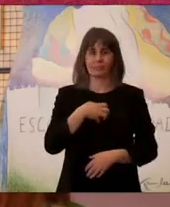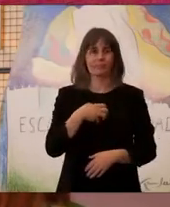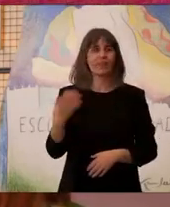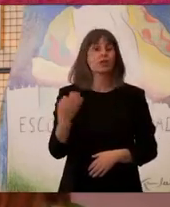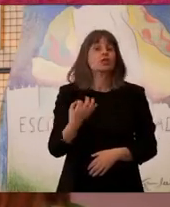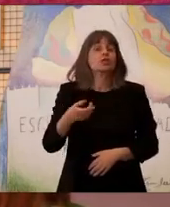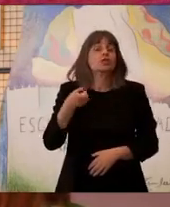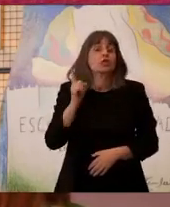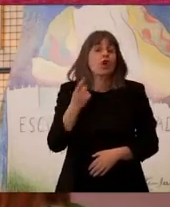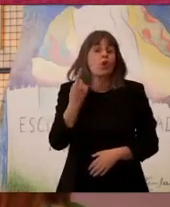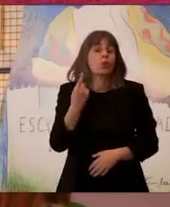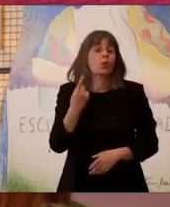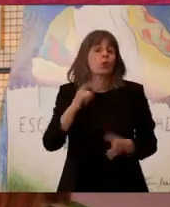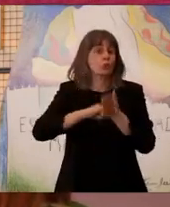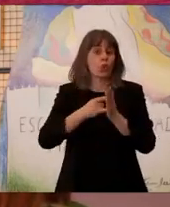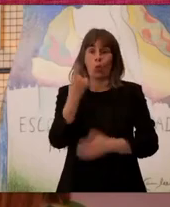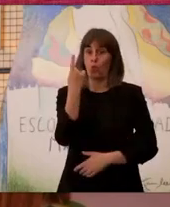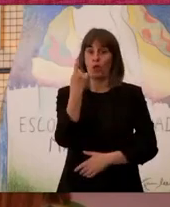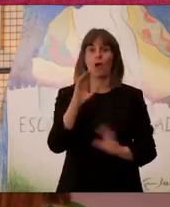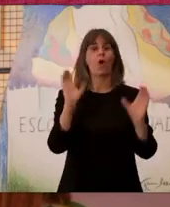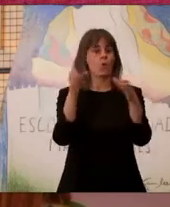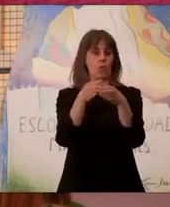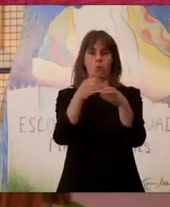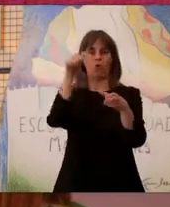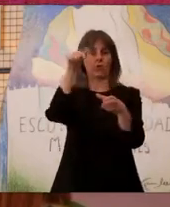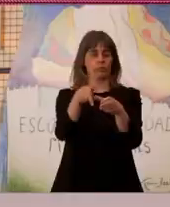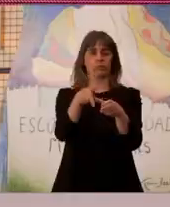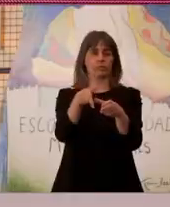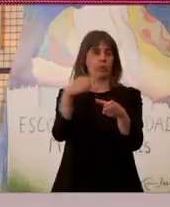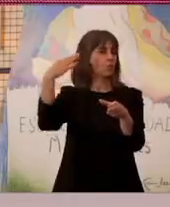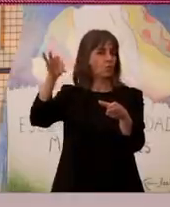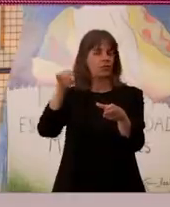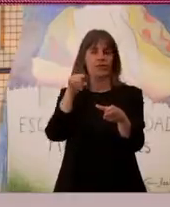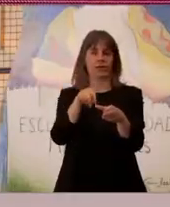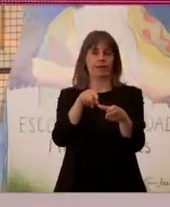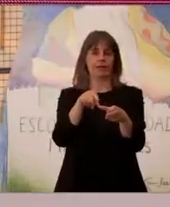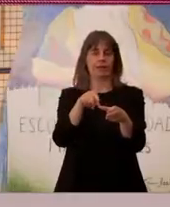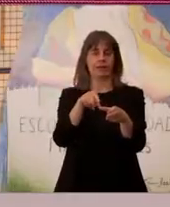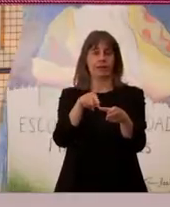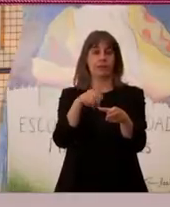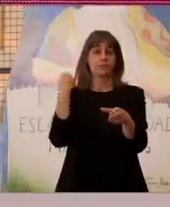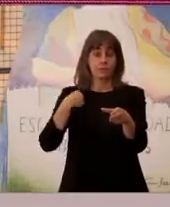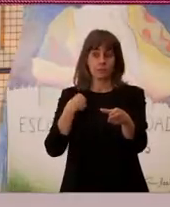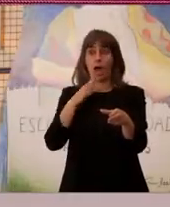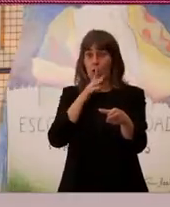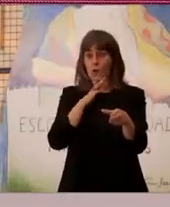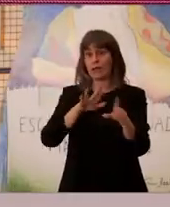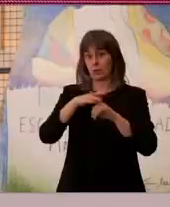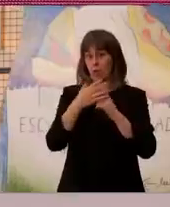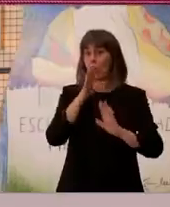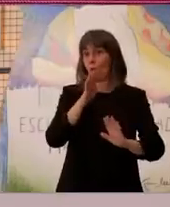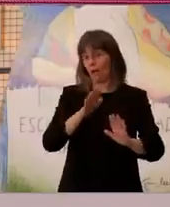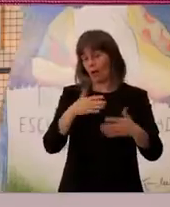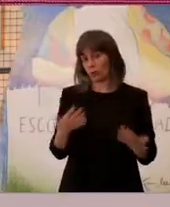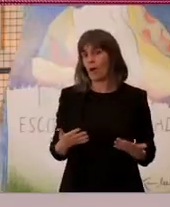solución que es actuar en grupo es la única y hay momentos como la actual que esto se complica porque nos dividimos